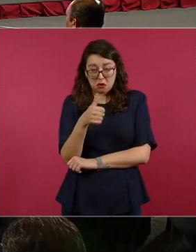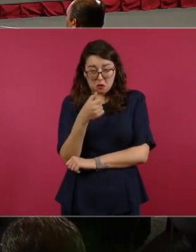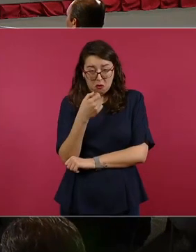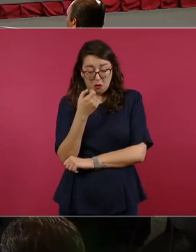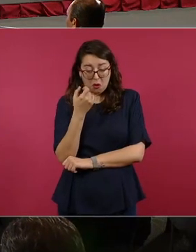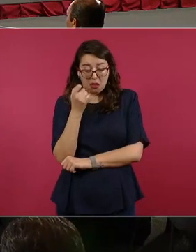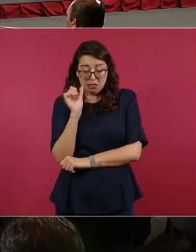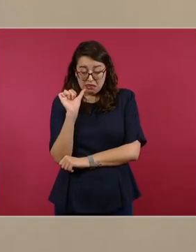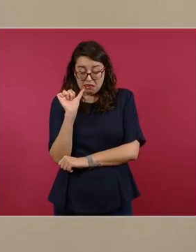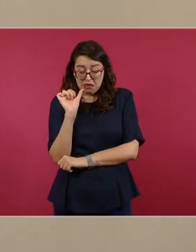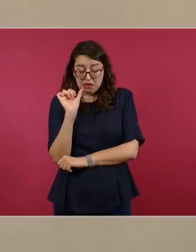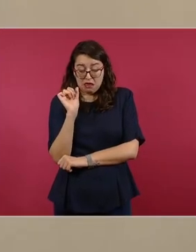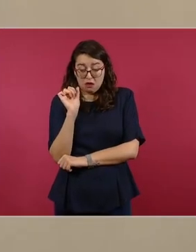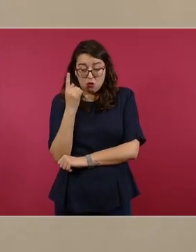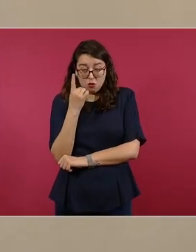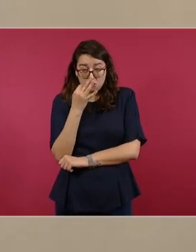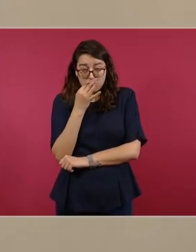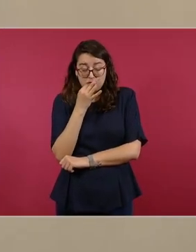minuto.